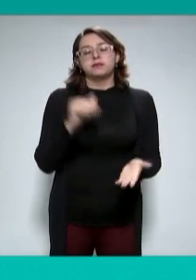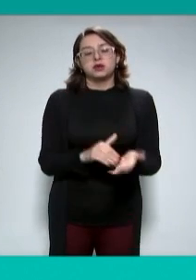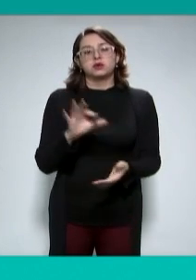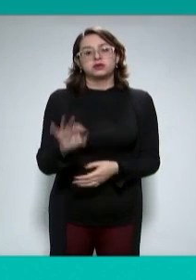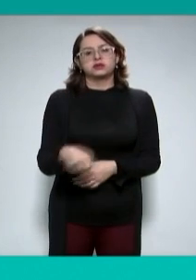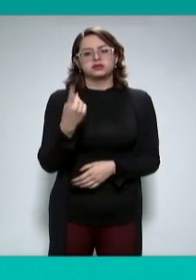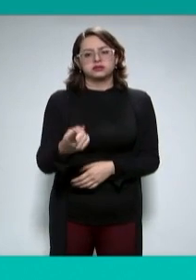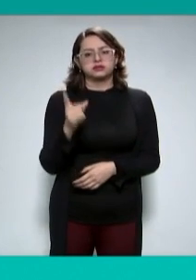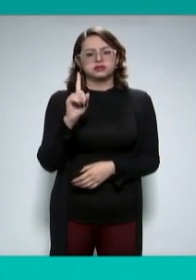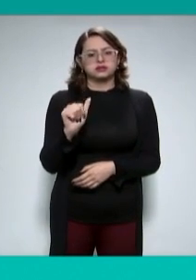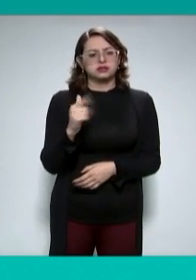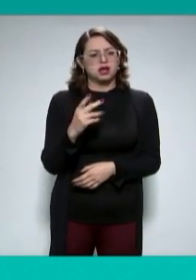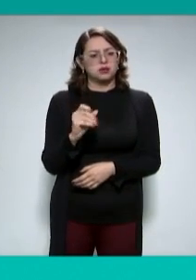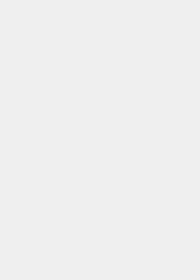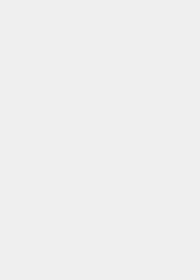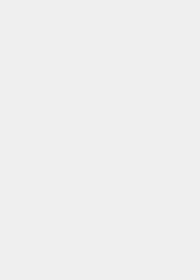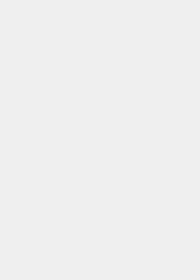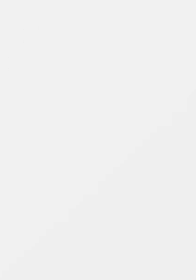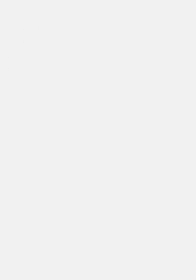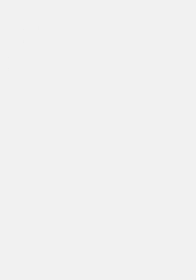1 ubicado en el municipio de reforma en el estado de chiapas